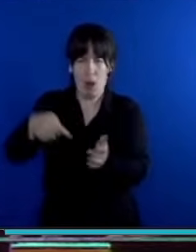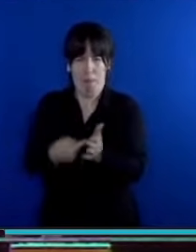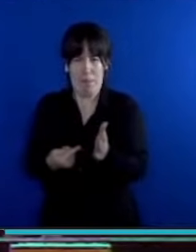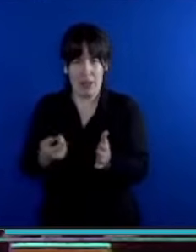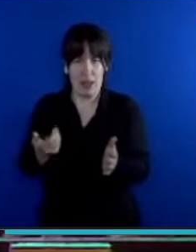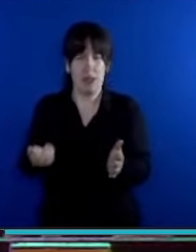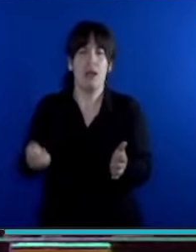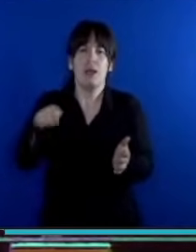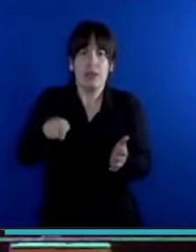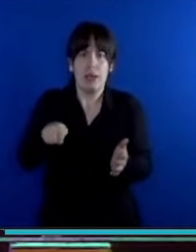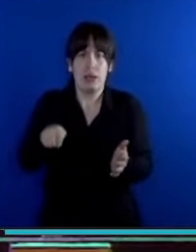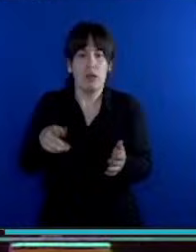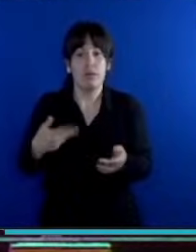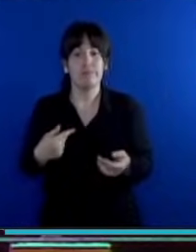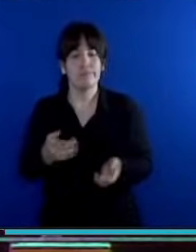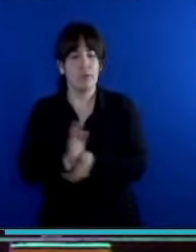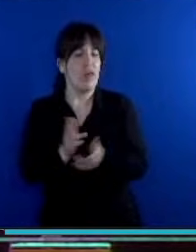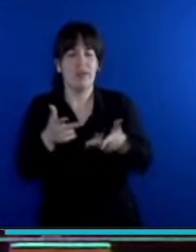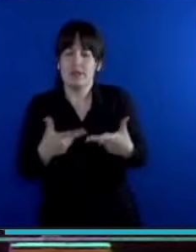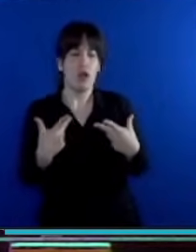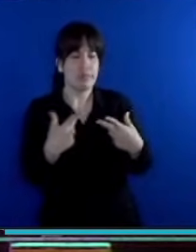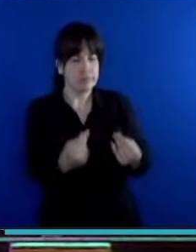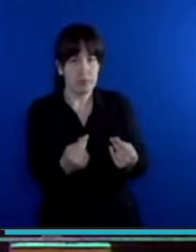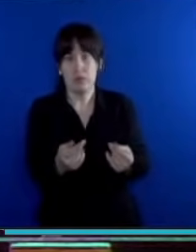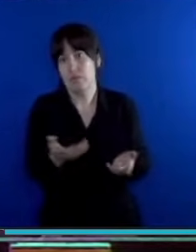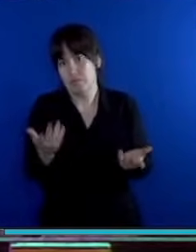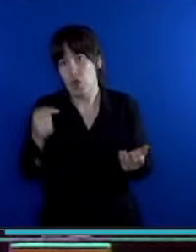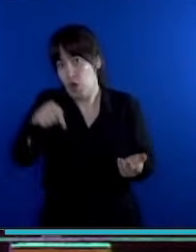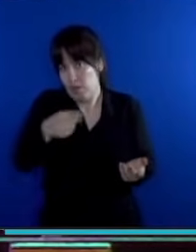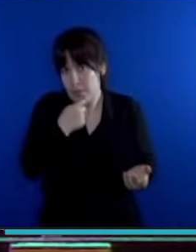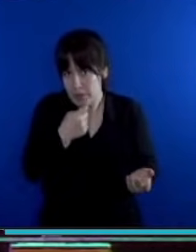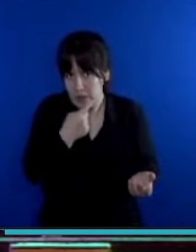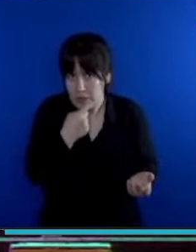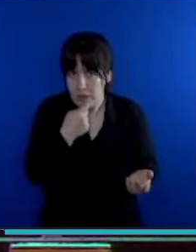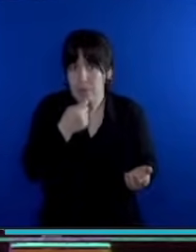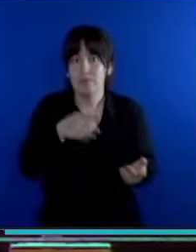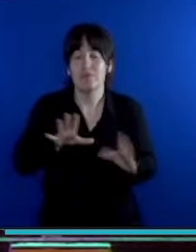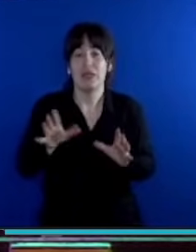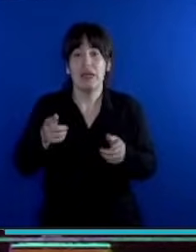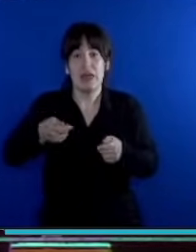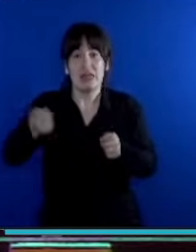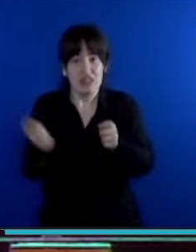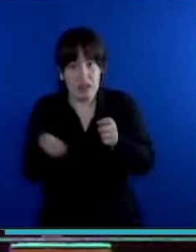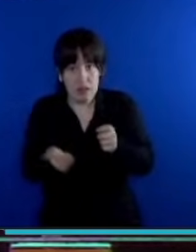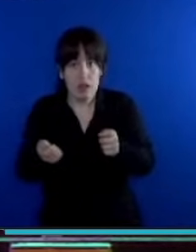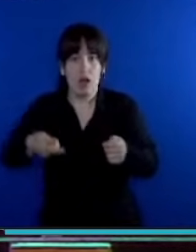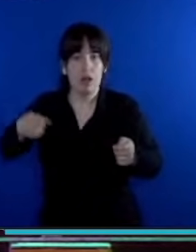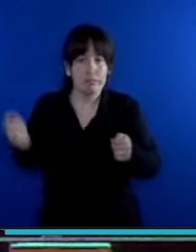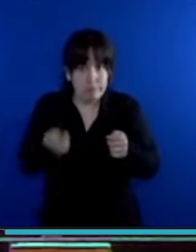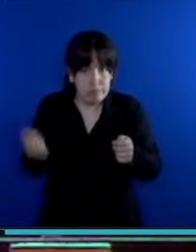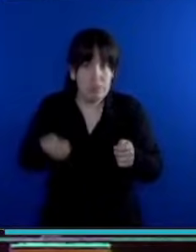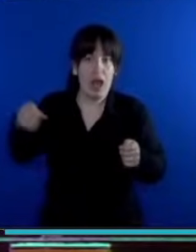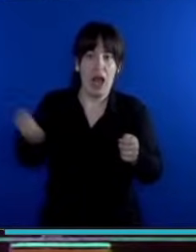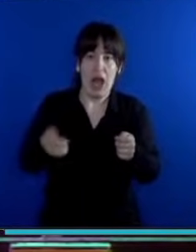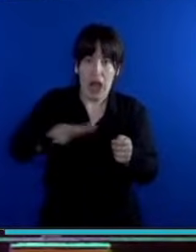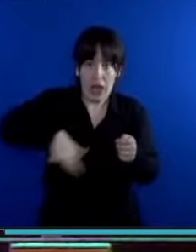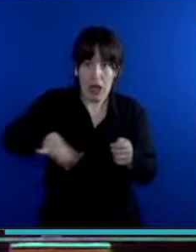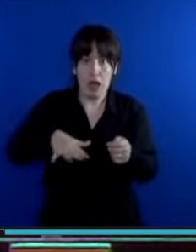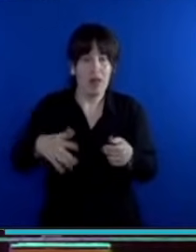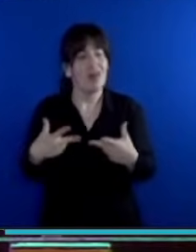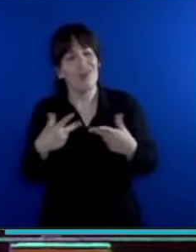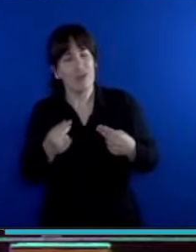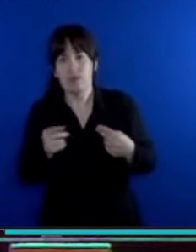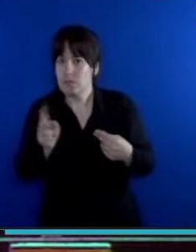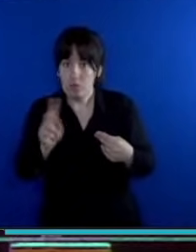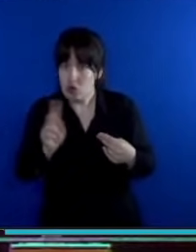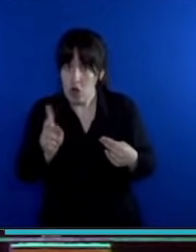lejos de oponerse a este presupuesto de ajuste, como hicieron hoy parte del sindicalismo combativo de aquí de la región, no, lejos